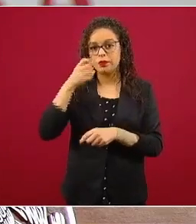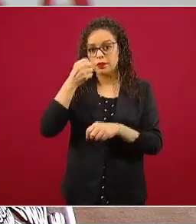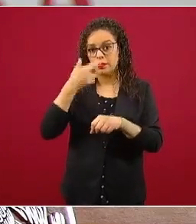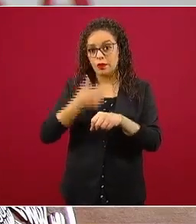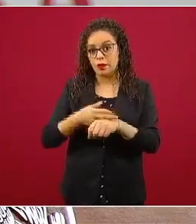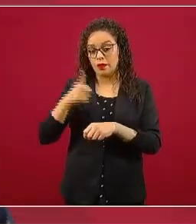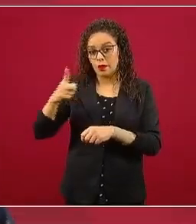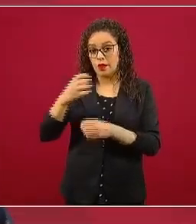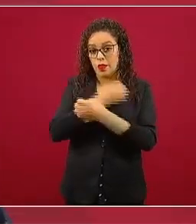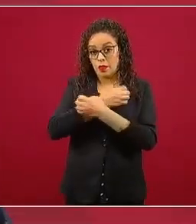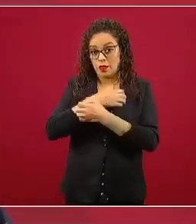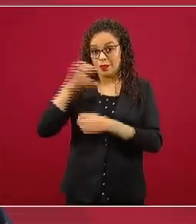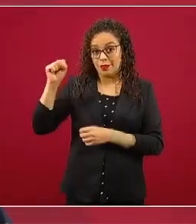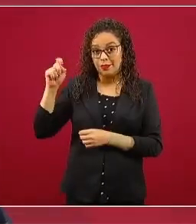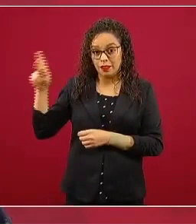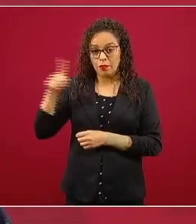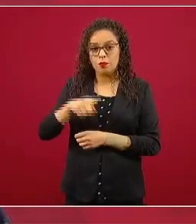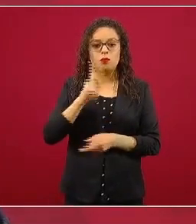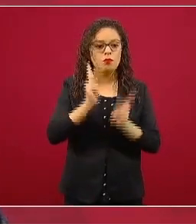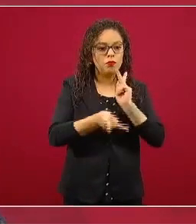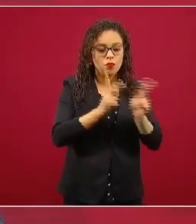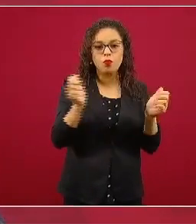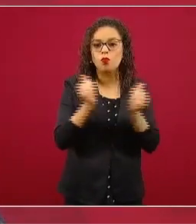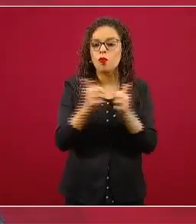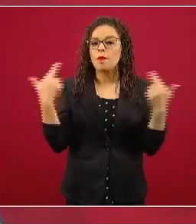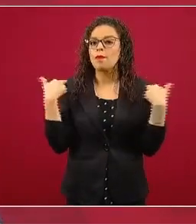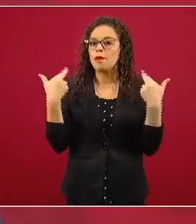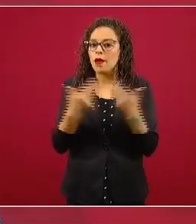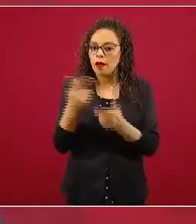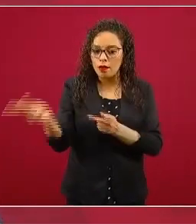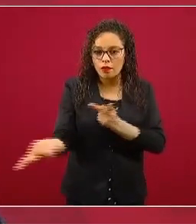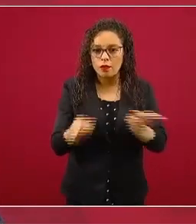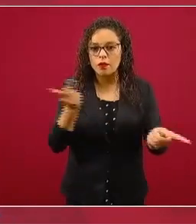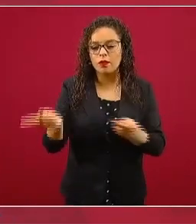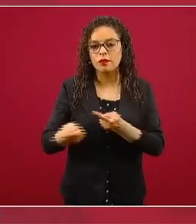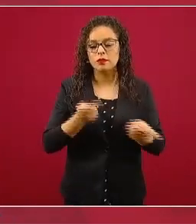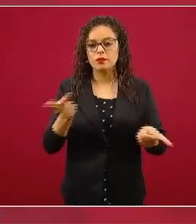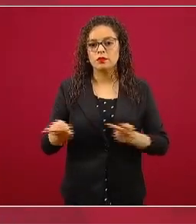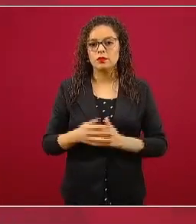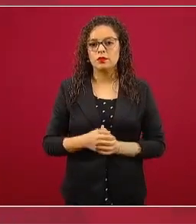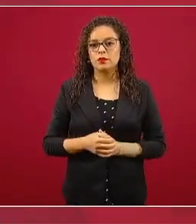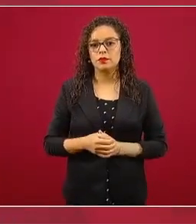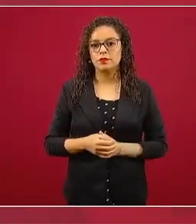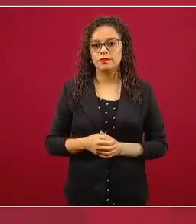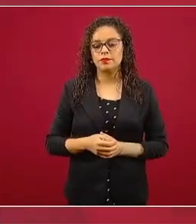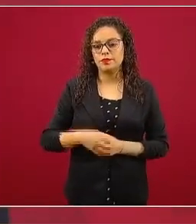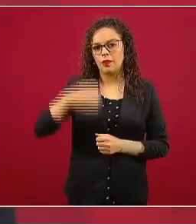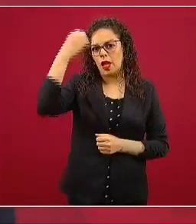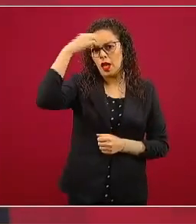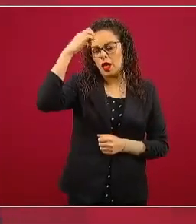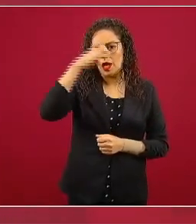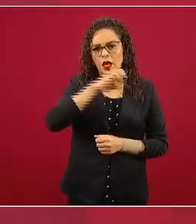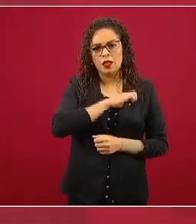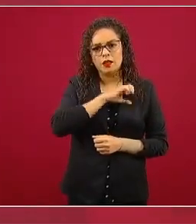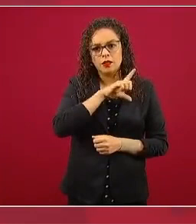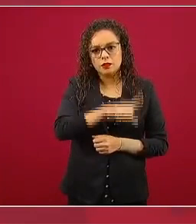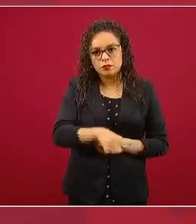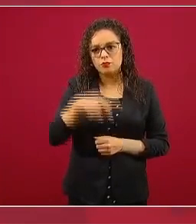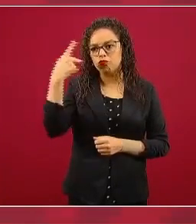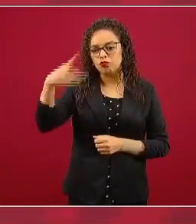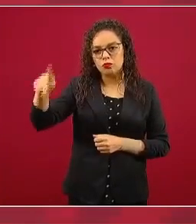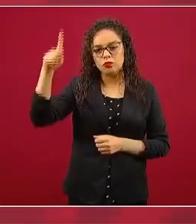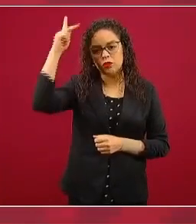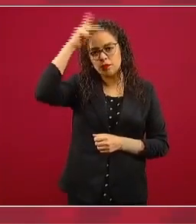hablando con maestros, con los especialistas,